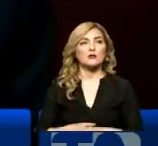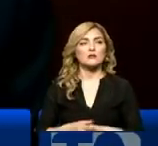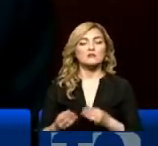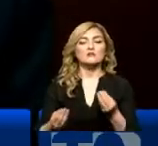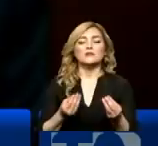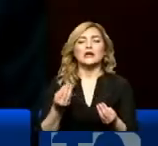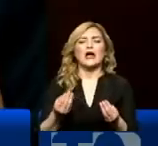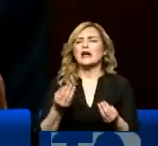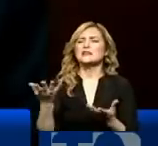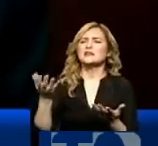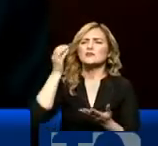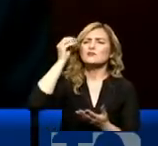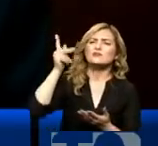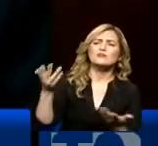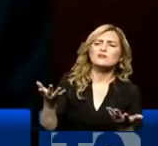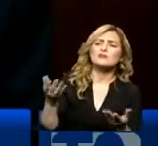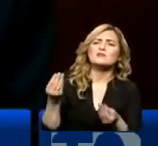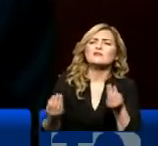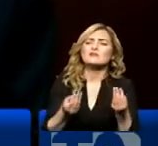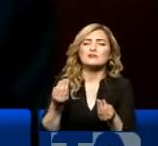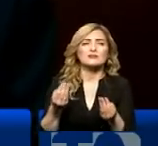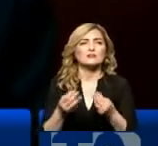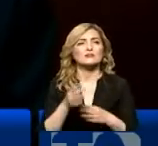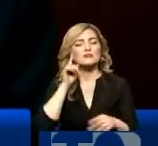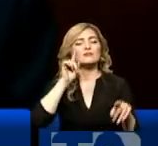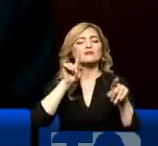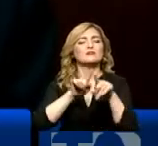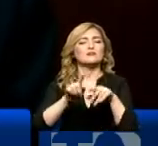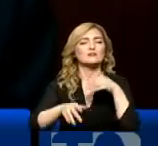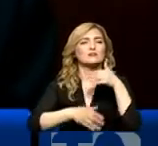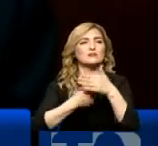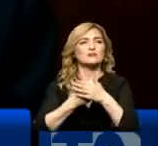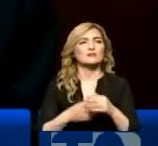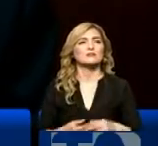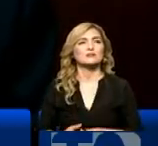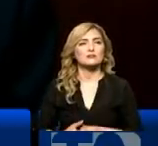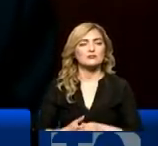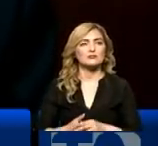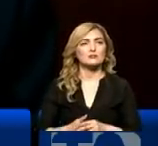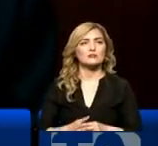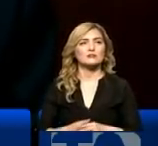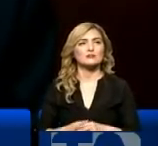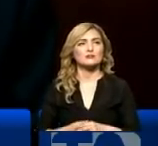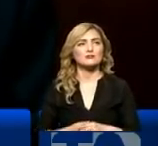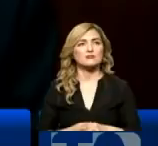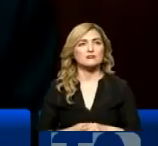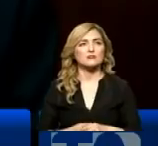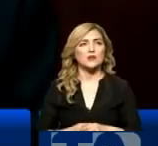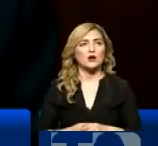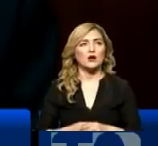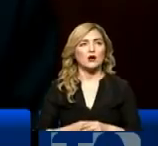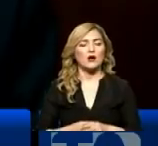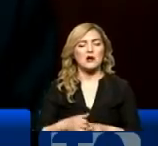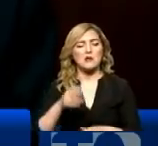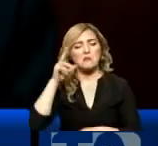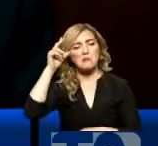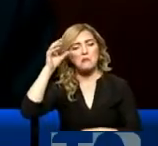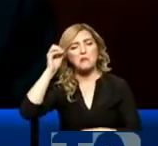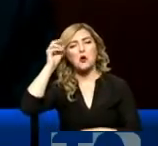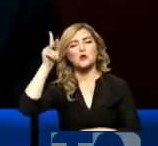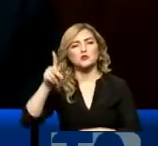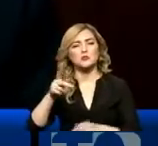al respecto. Todos coinciden exactamente en la aplicación, en la apreciación que nosotros tenemos, las